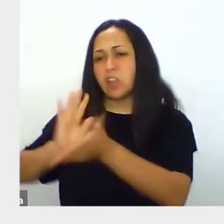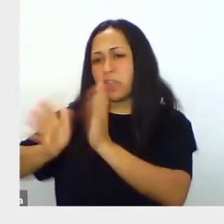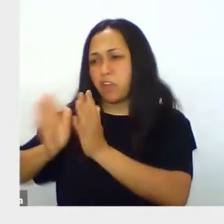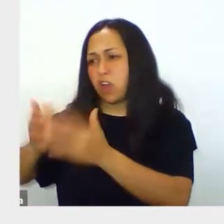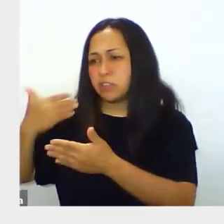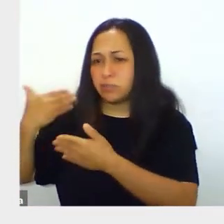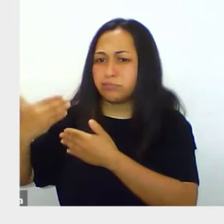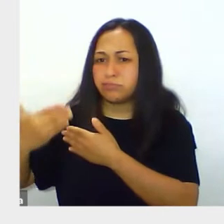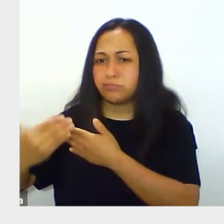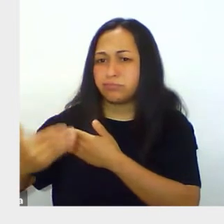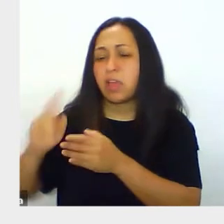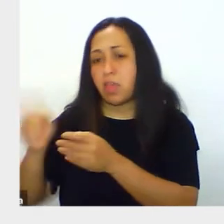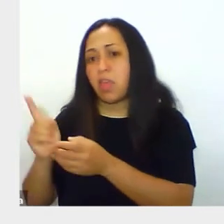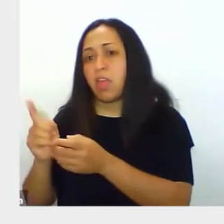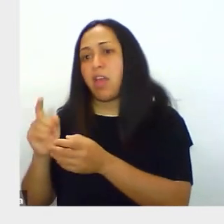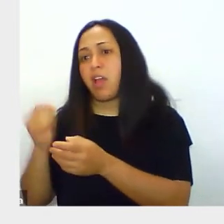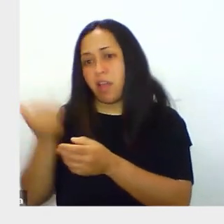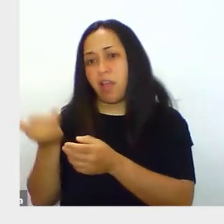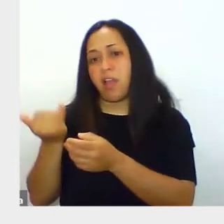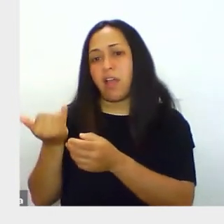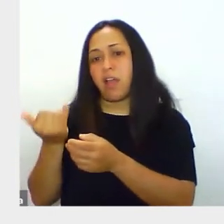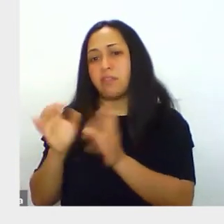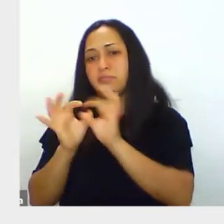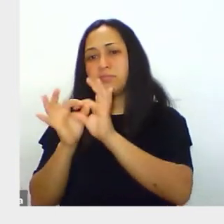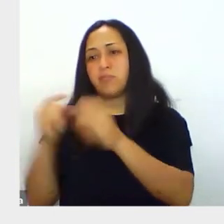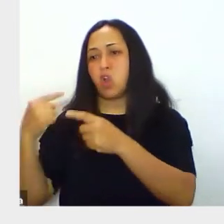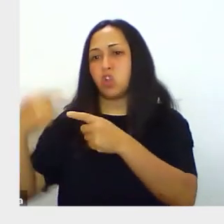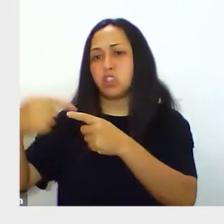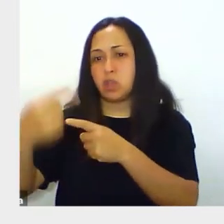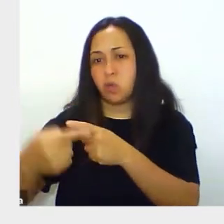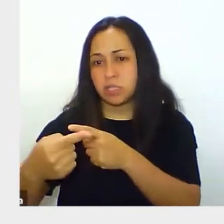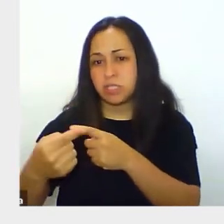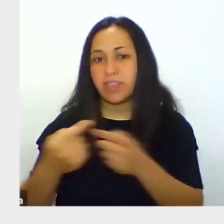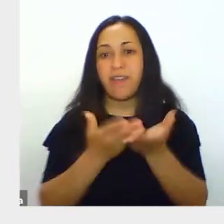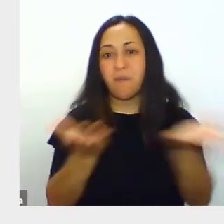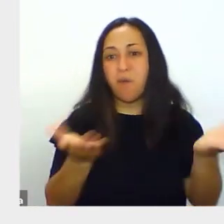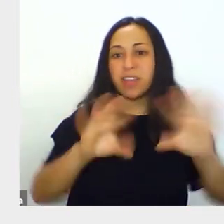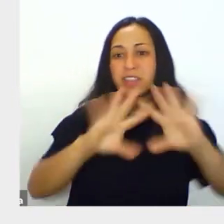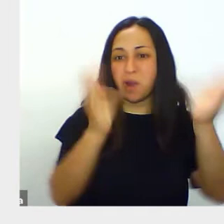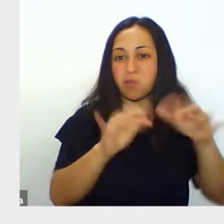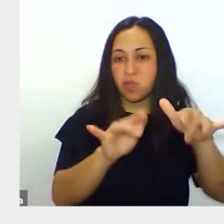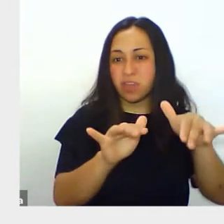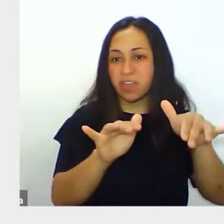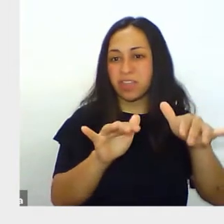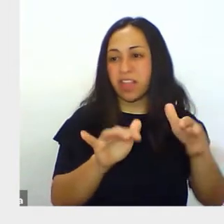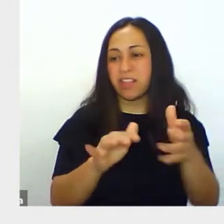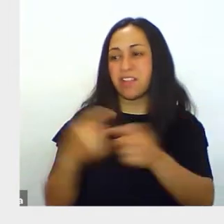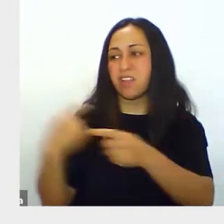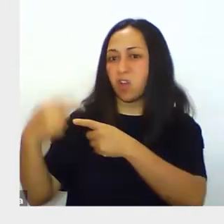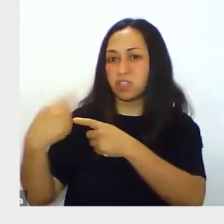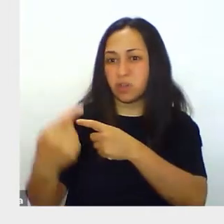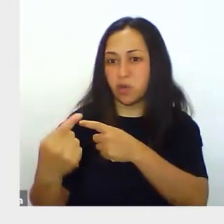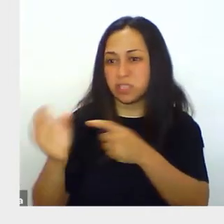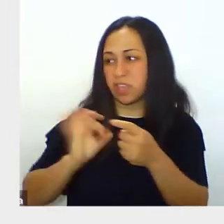humana, tienen una consecuencia y se ven reflejadas en el mundo digital, en cómo está construido el mundo